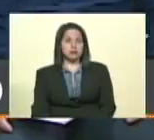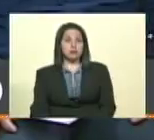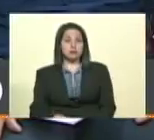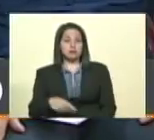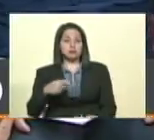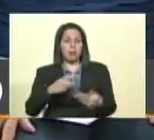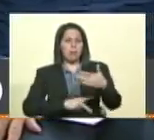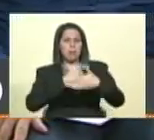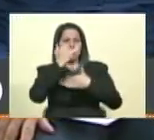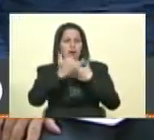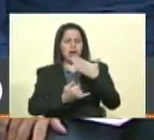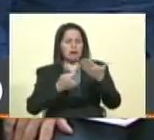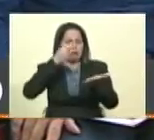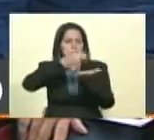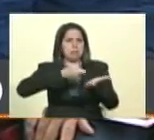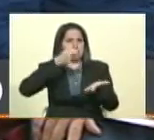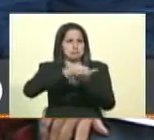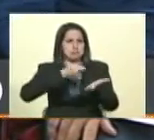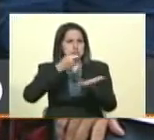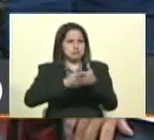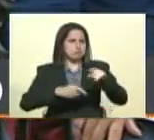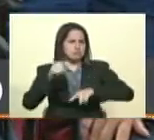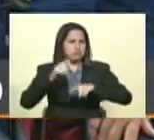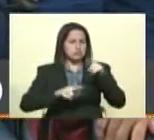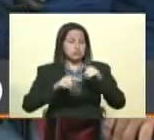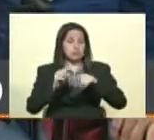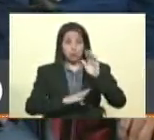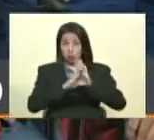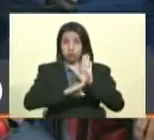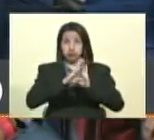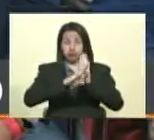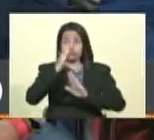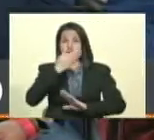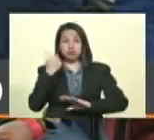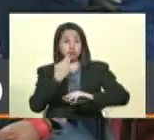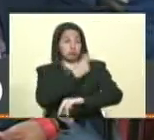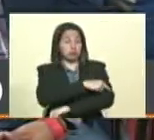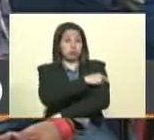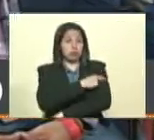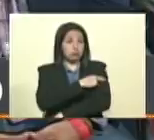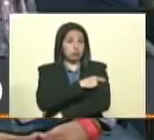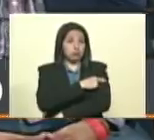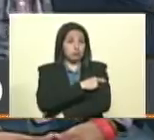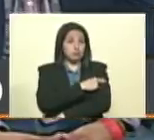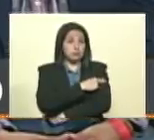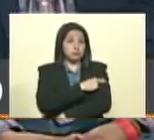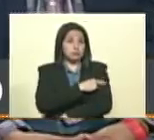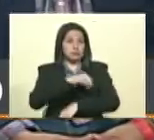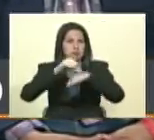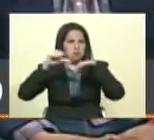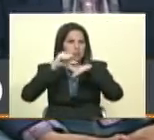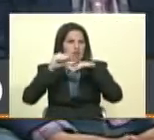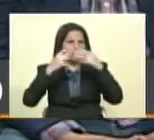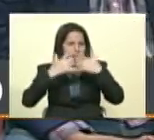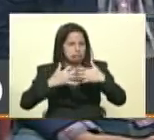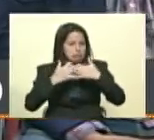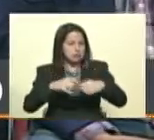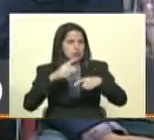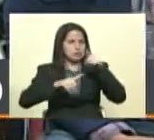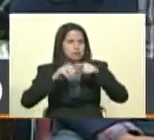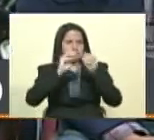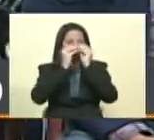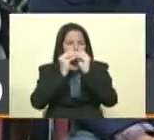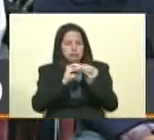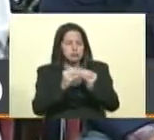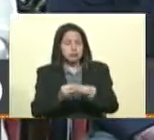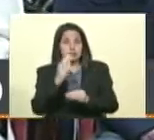inversiones y con el plan que estamos desarrollando de recuperación de hospitales, de la capacidad quirúrgica, con el plan de mejoramiento